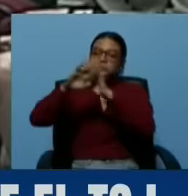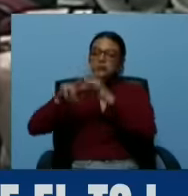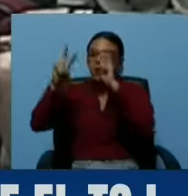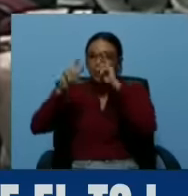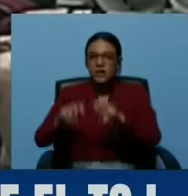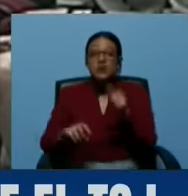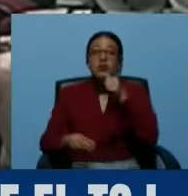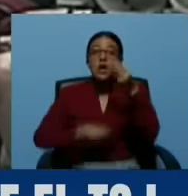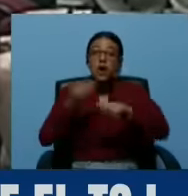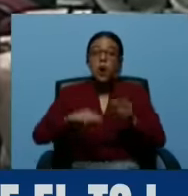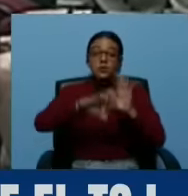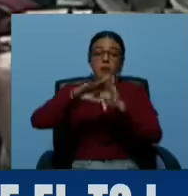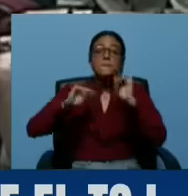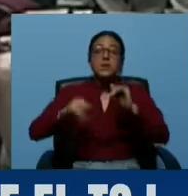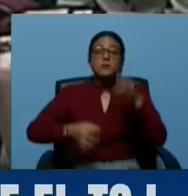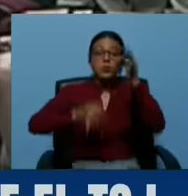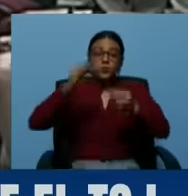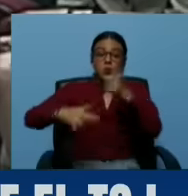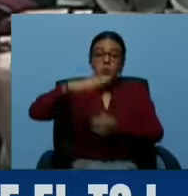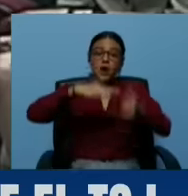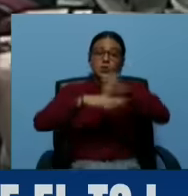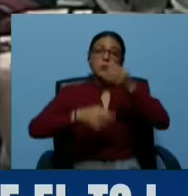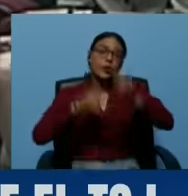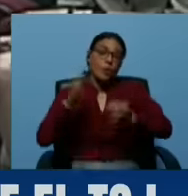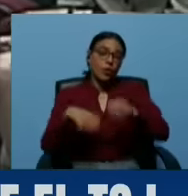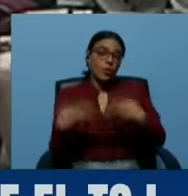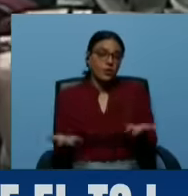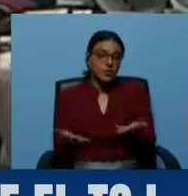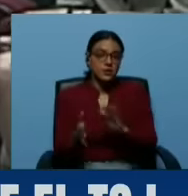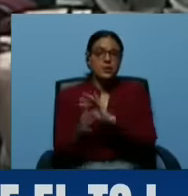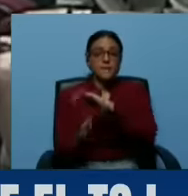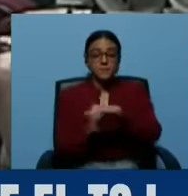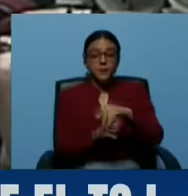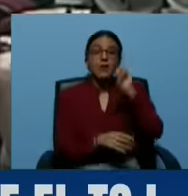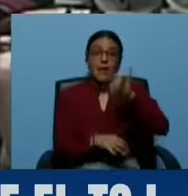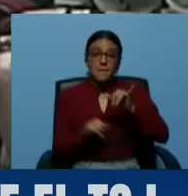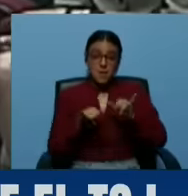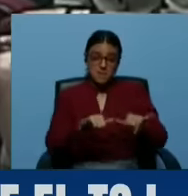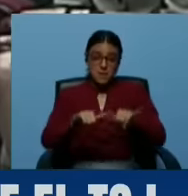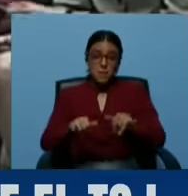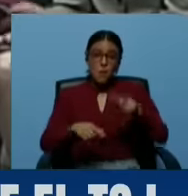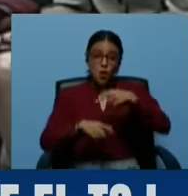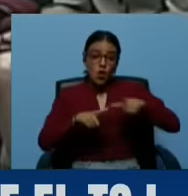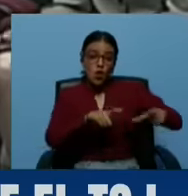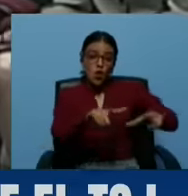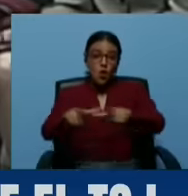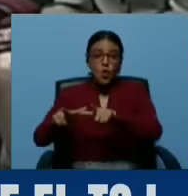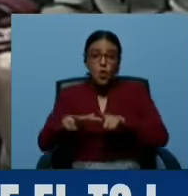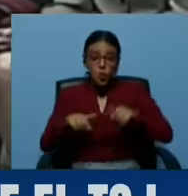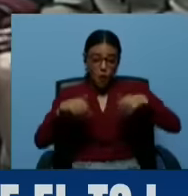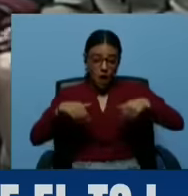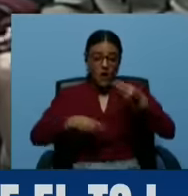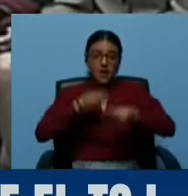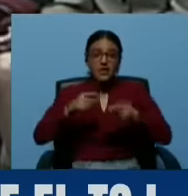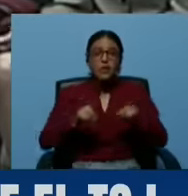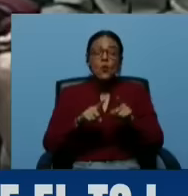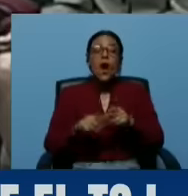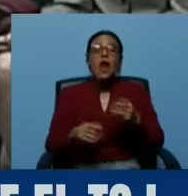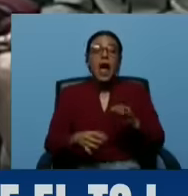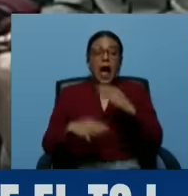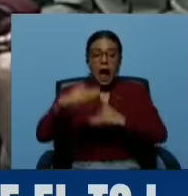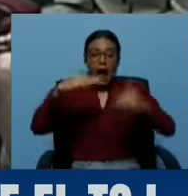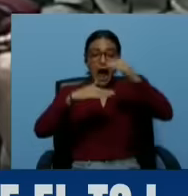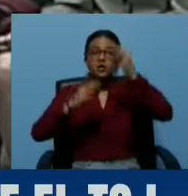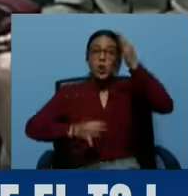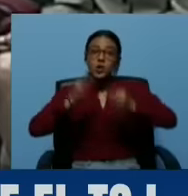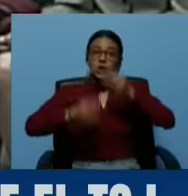Tribunal Supremo de Justicia. También esta sala, que es la sala electoral del Alto Tribunal de nuestro país,